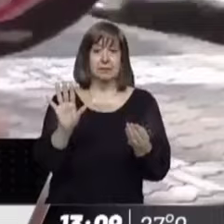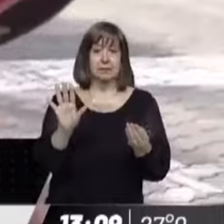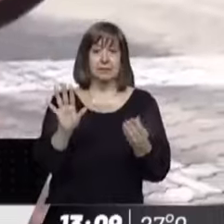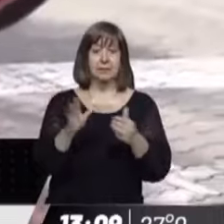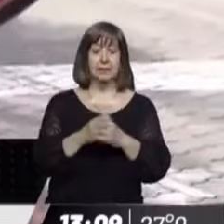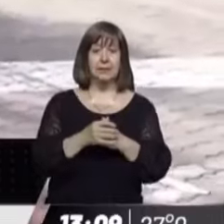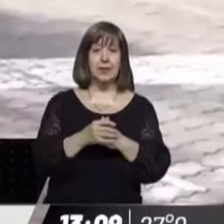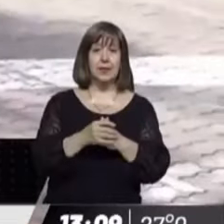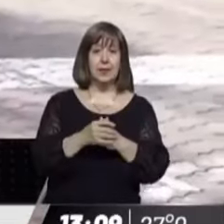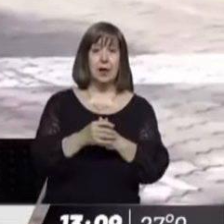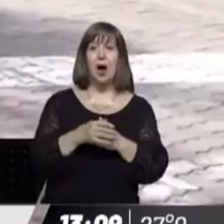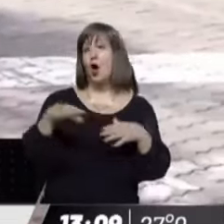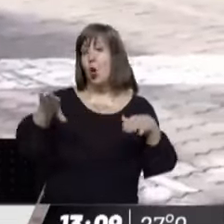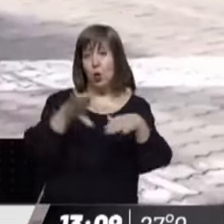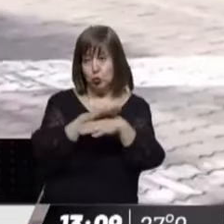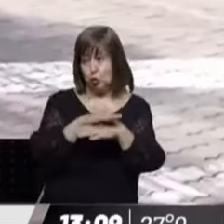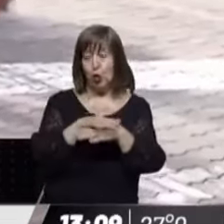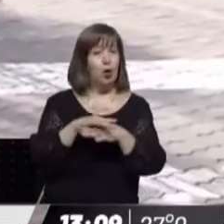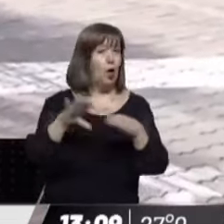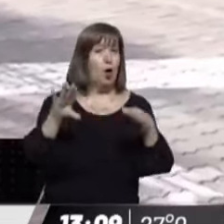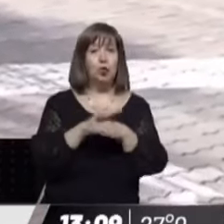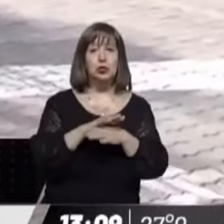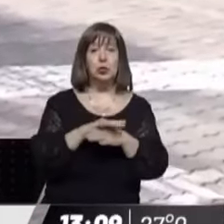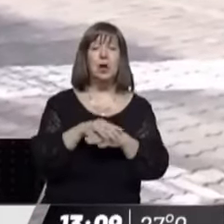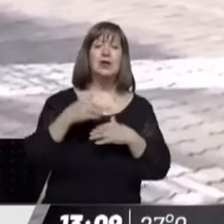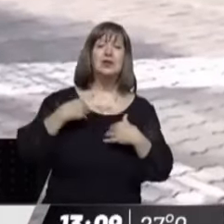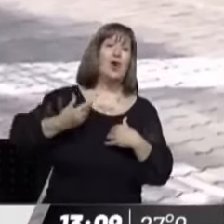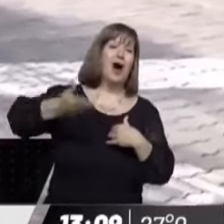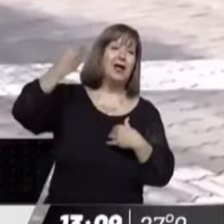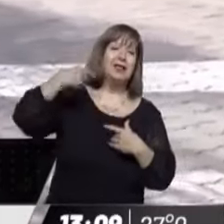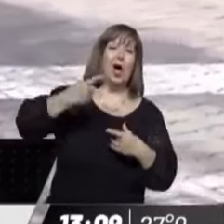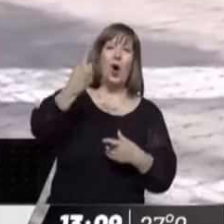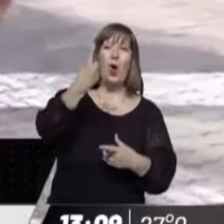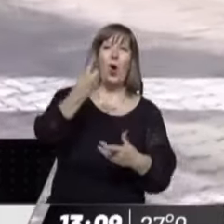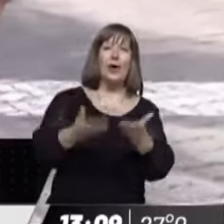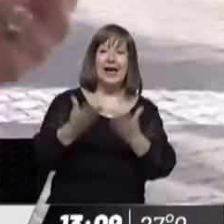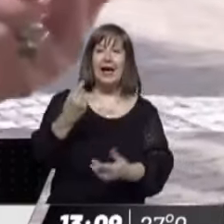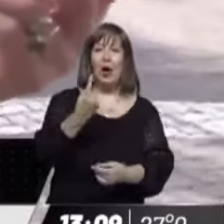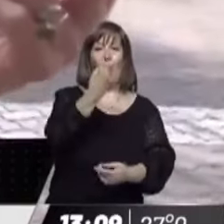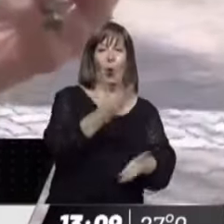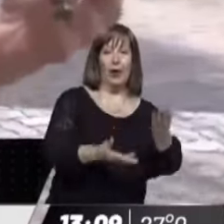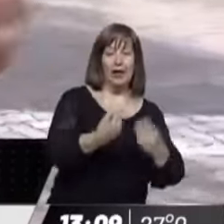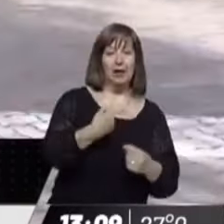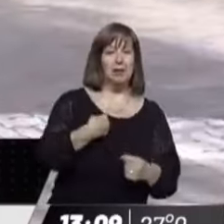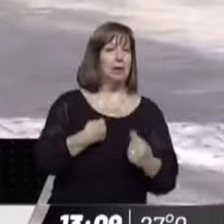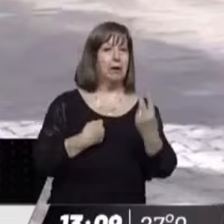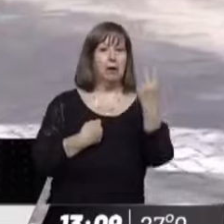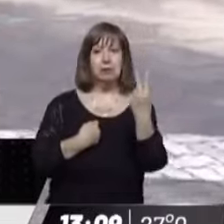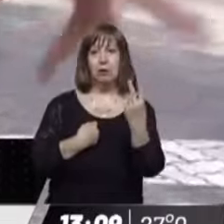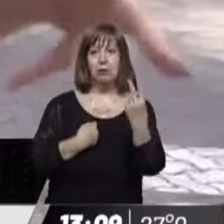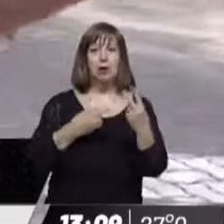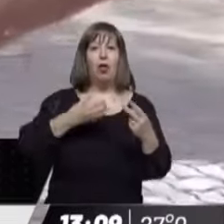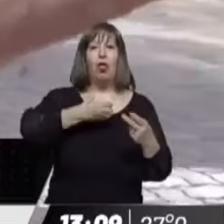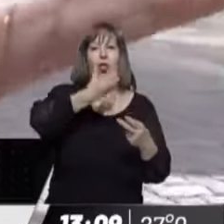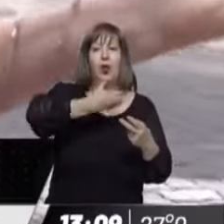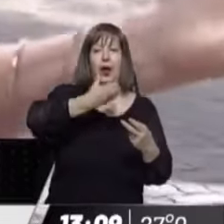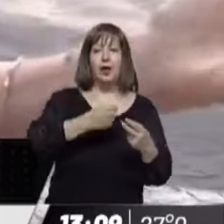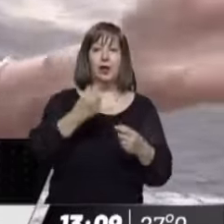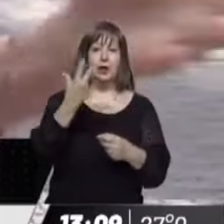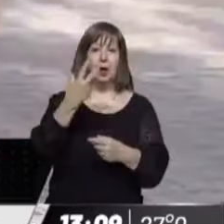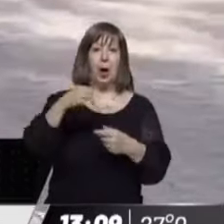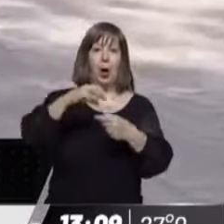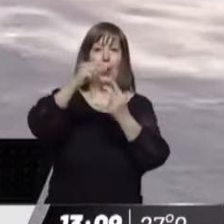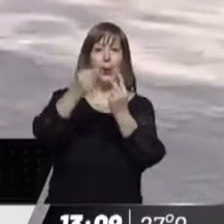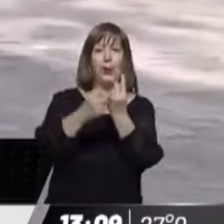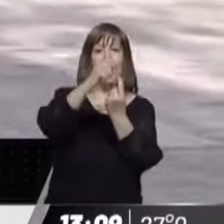porque yo antes compraba un kilo de cada cosa y ahora voy, traigo dos duraznos, tres bananas, porque gastás lo mismo que si